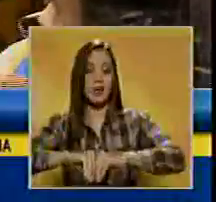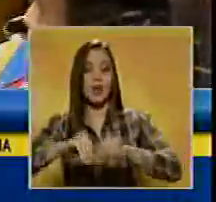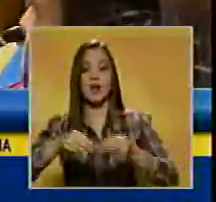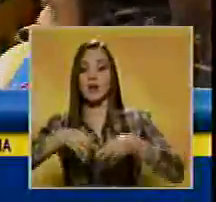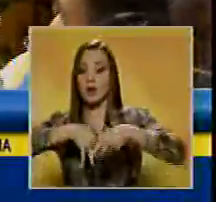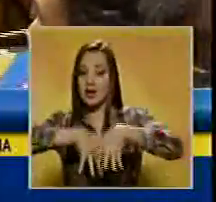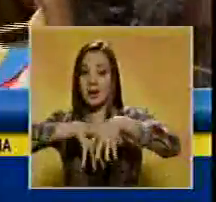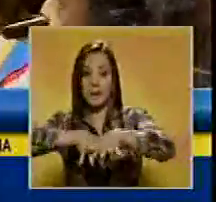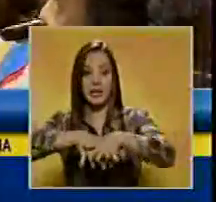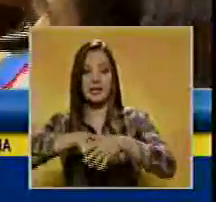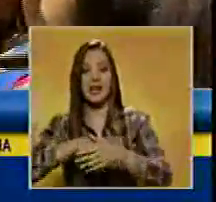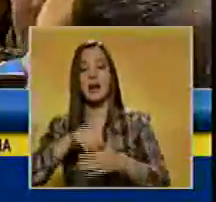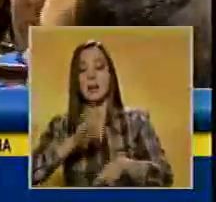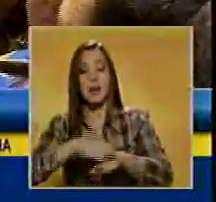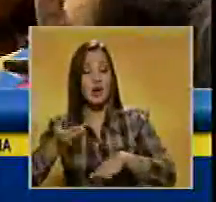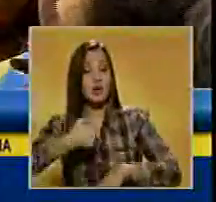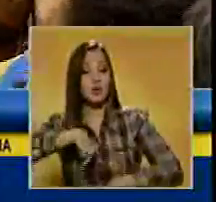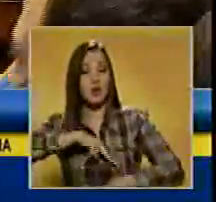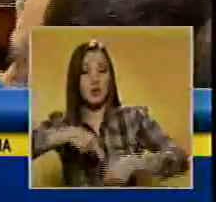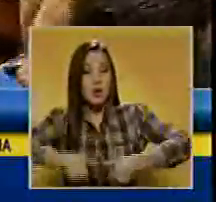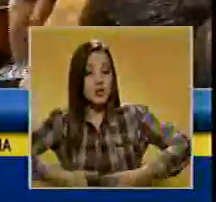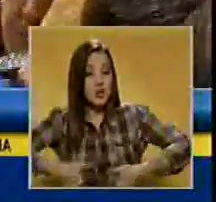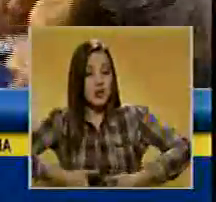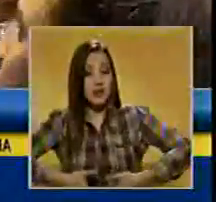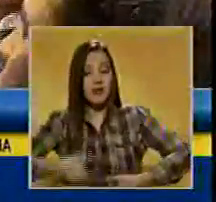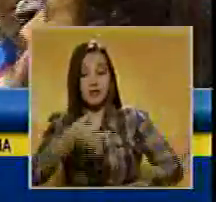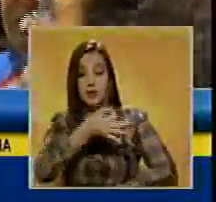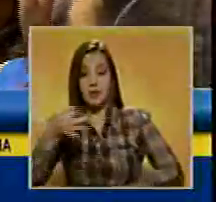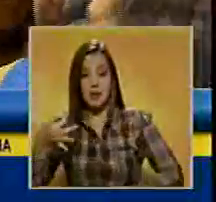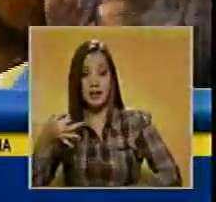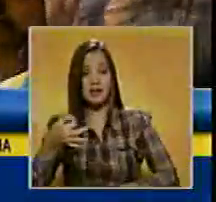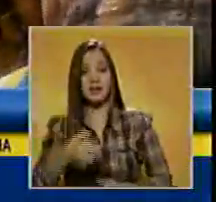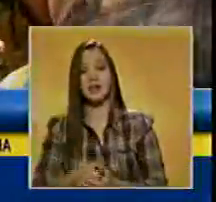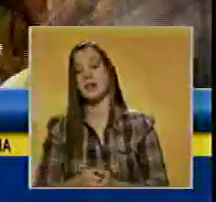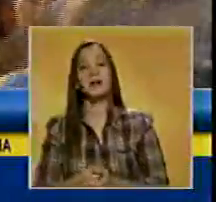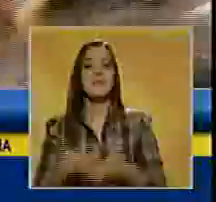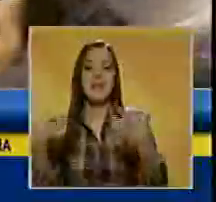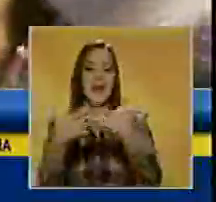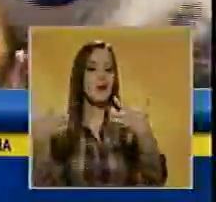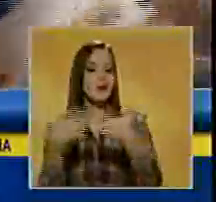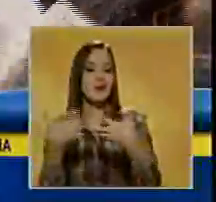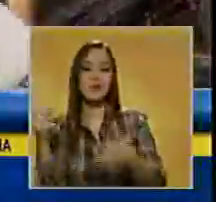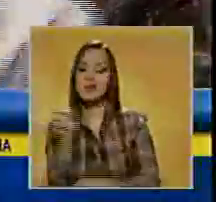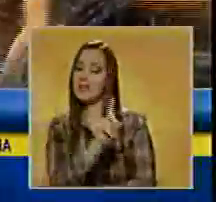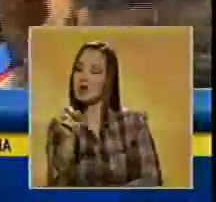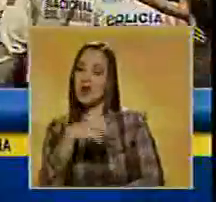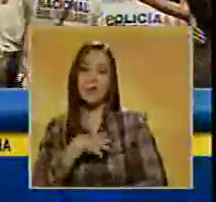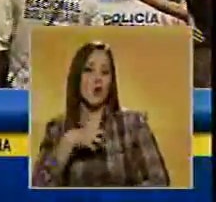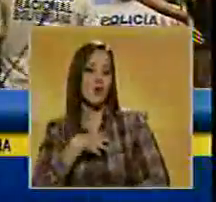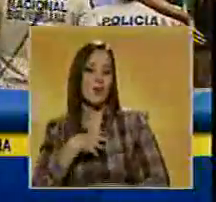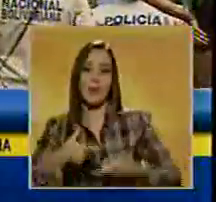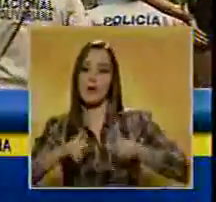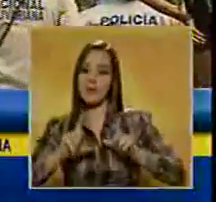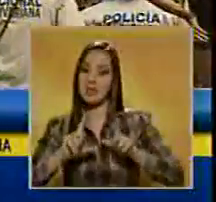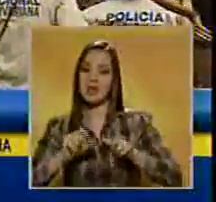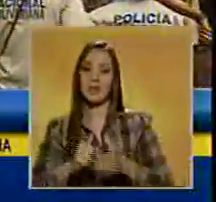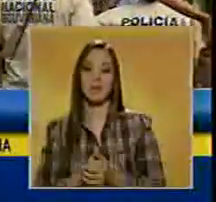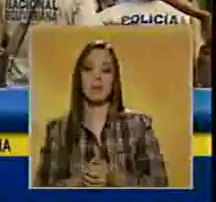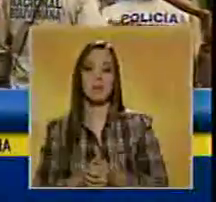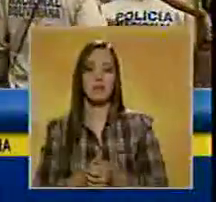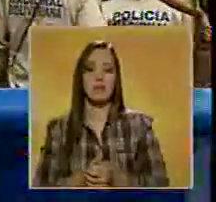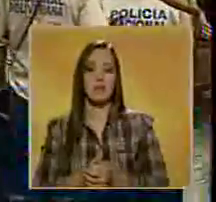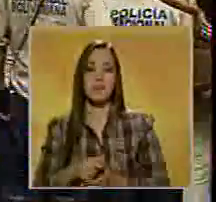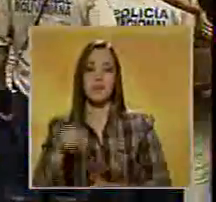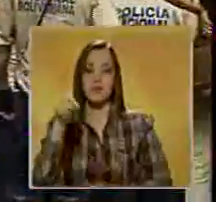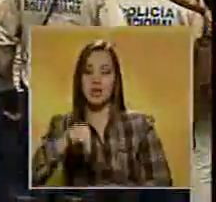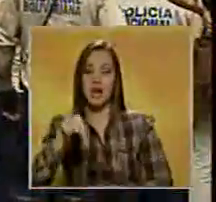estamos haciendo un esfuerzo extraordinario este año para que todos y todas tengan las condiciones necesarias para incluir. Ahí va solo la